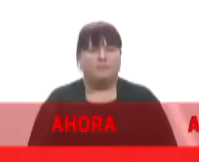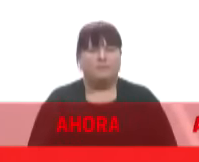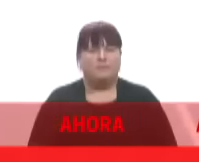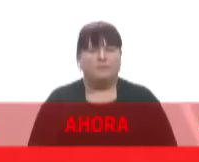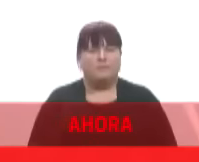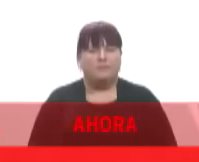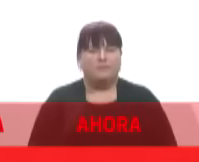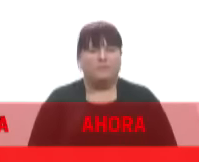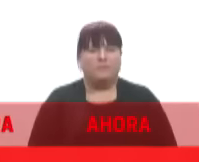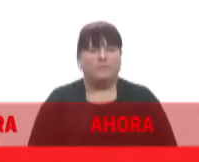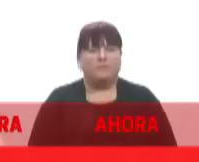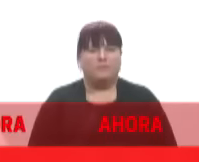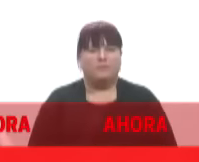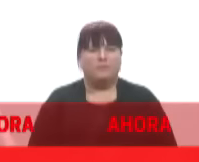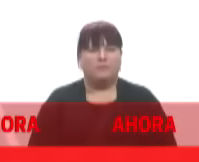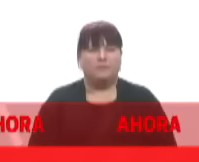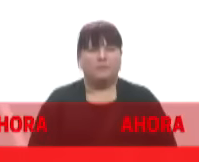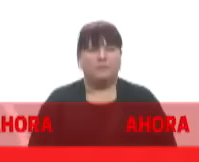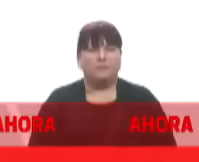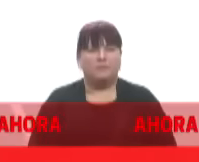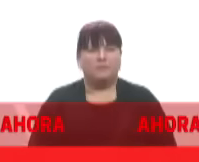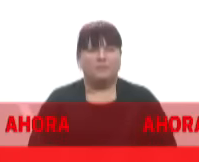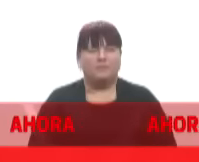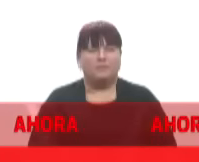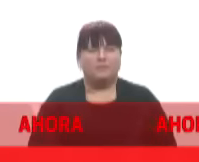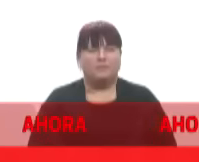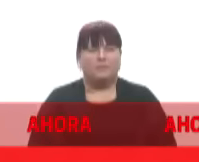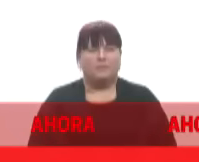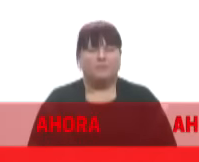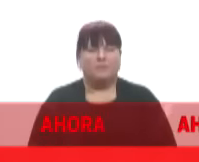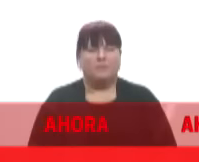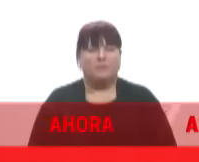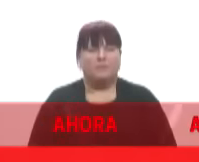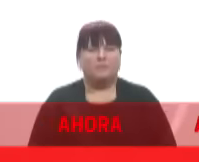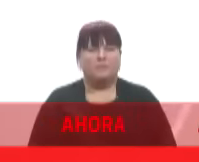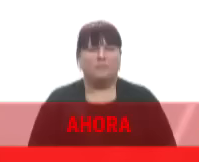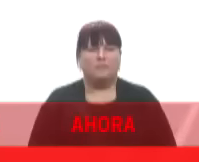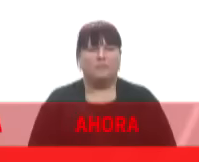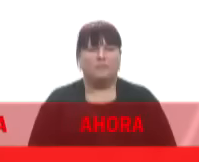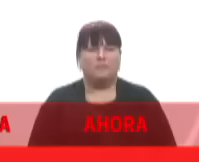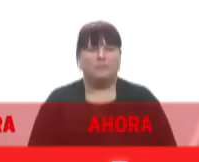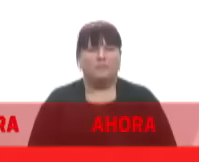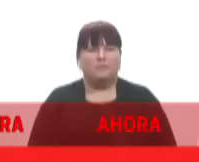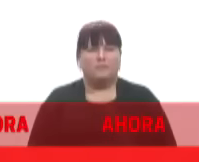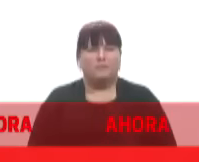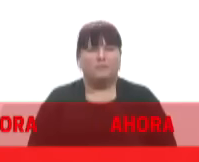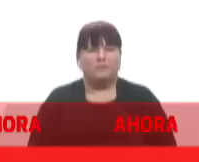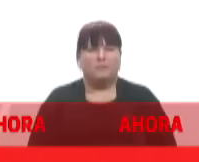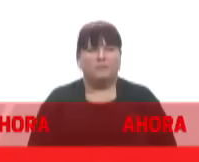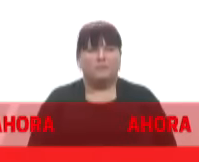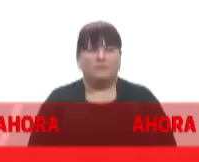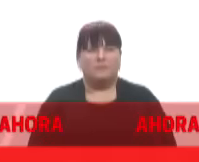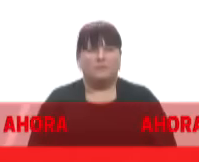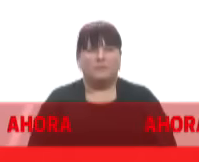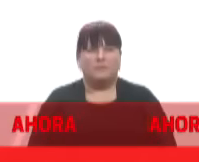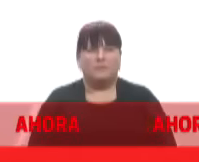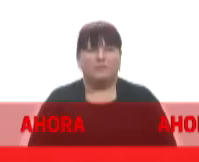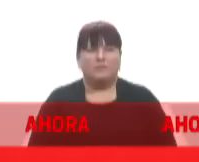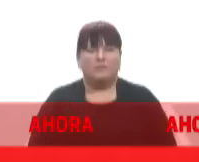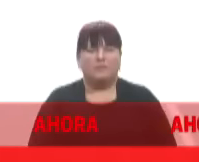de suceder. Porque Lustó presenta el dictamen de minoría, habla justamente de los dos títulos, habla justamente de lo que